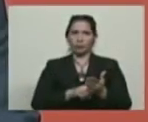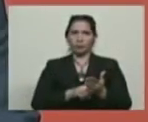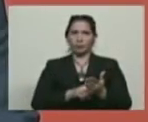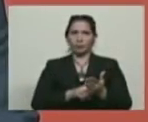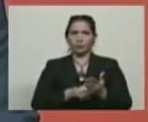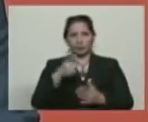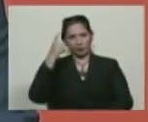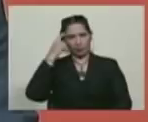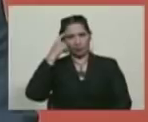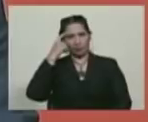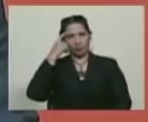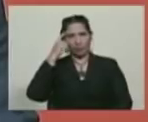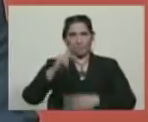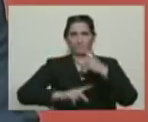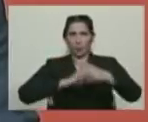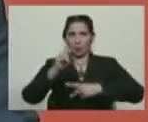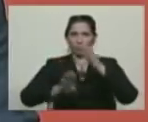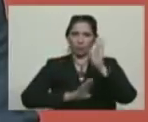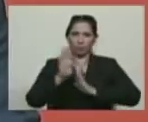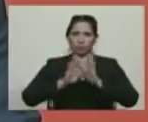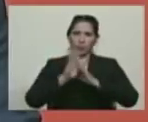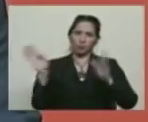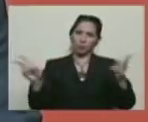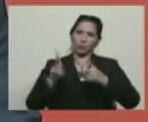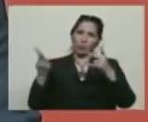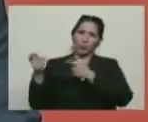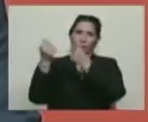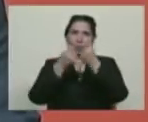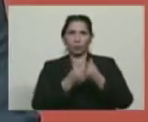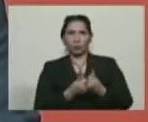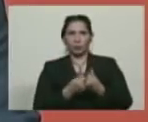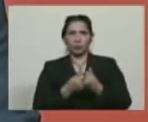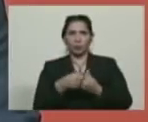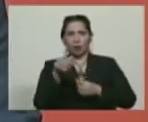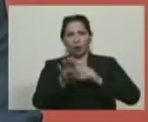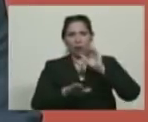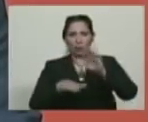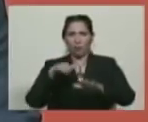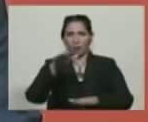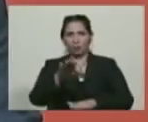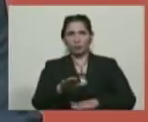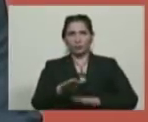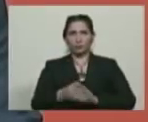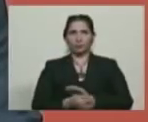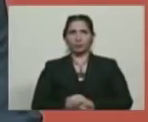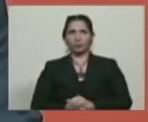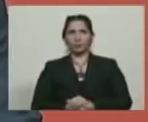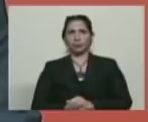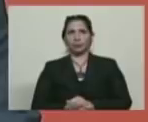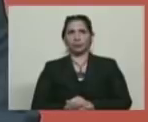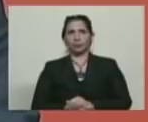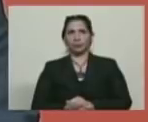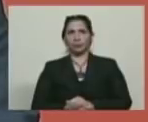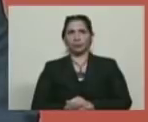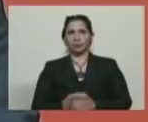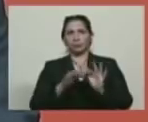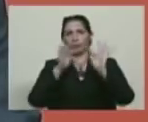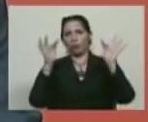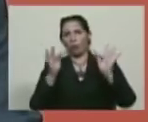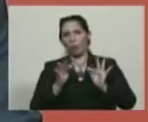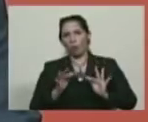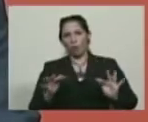que este programa de recuperación crecimiento y prosperidad va avanzando pero de manera